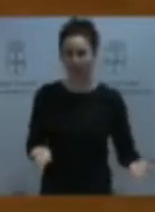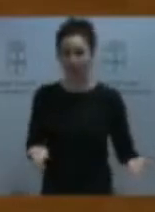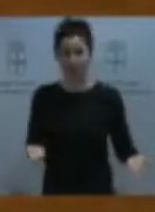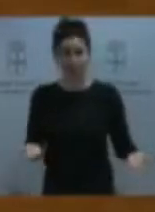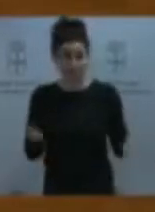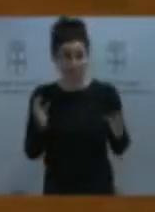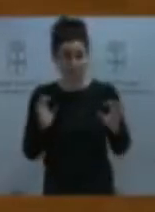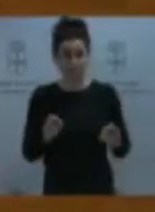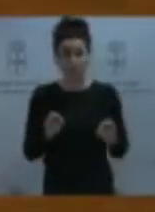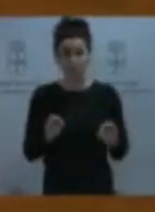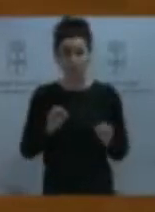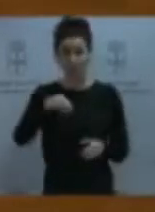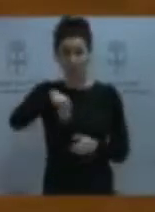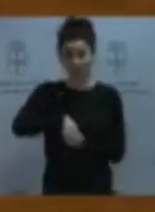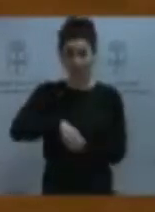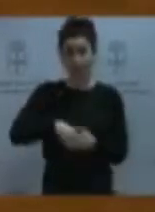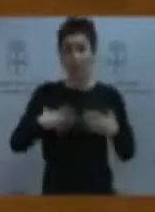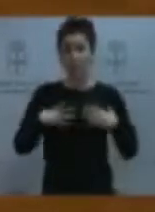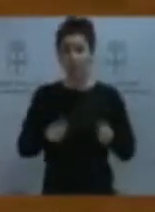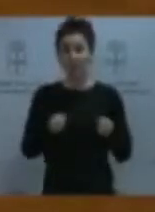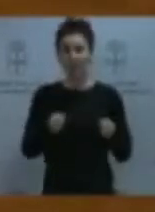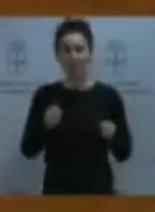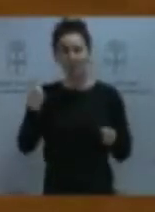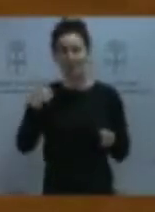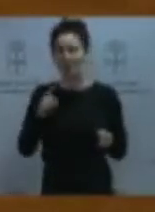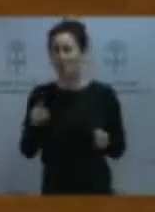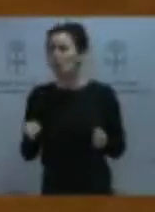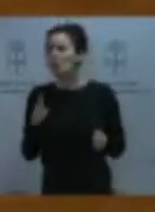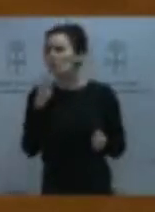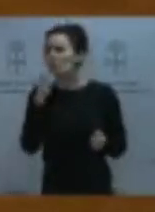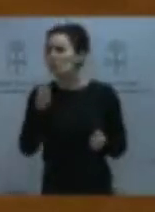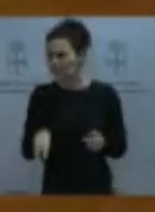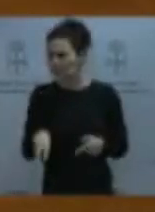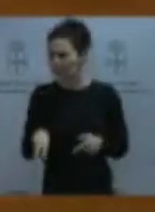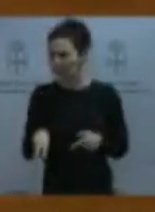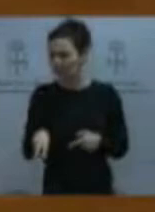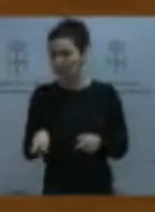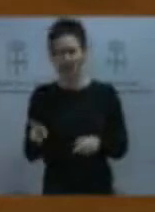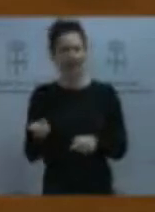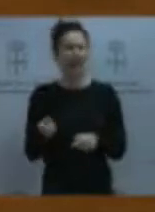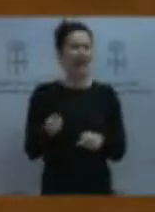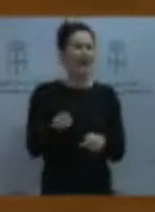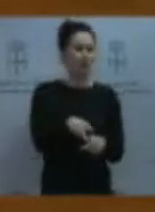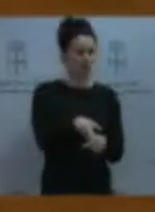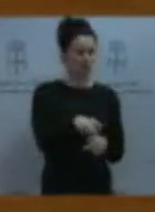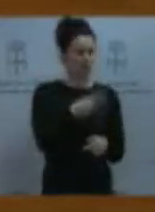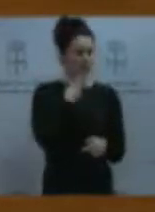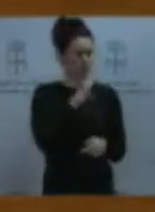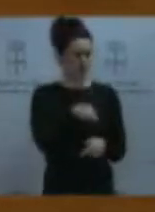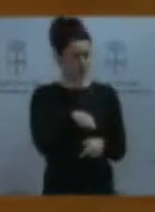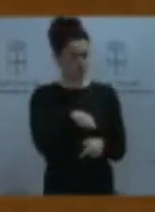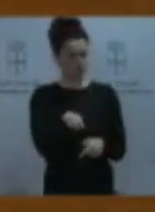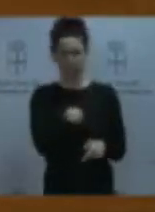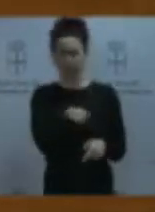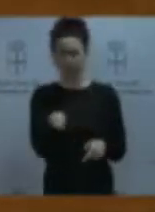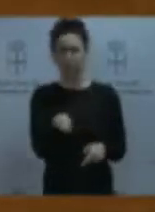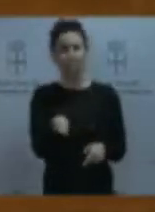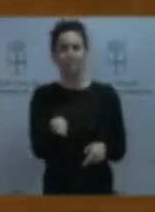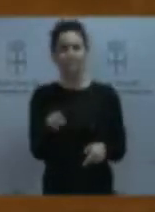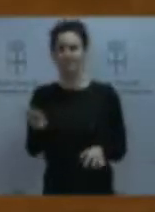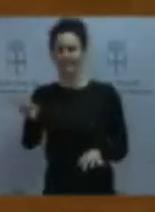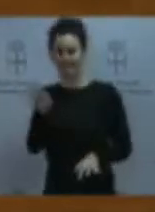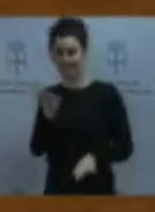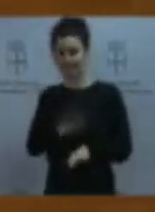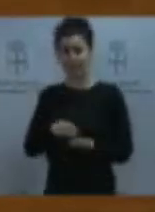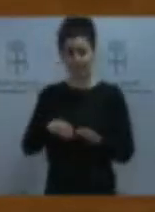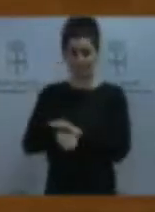a quién no, ¿no? Este feito de que para entrar a trabajar muchas veces al sistema sanitario asturiano,